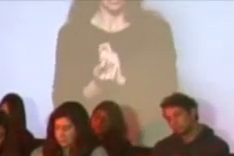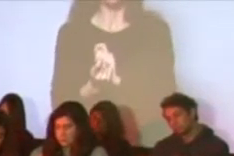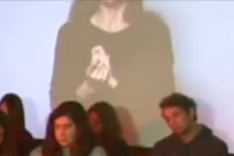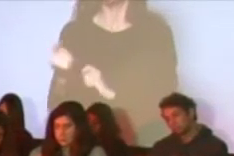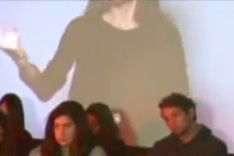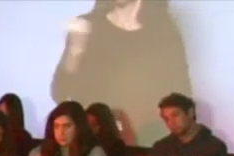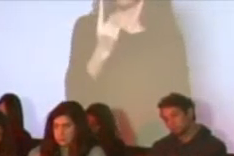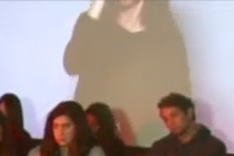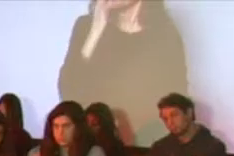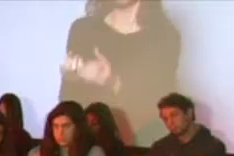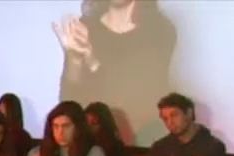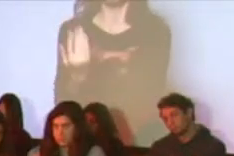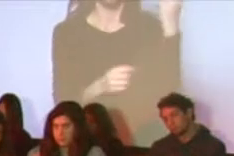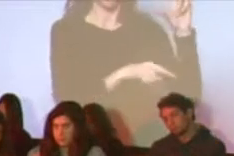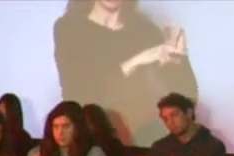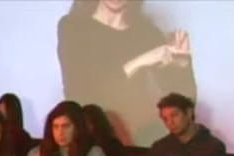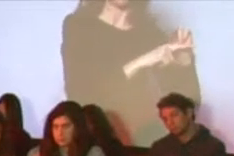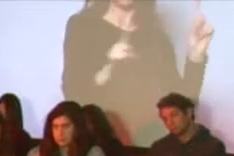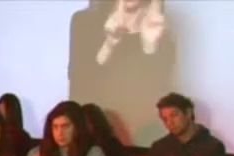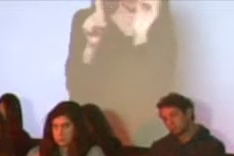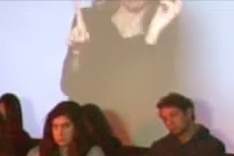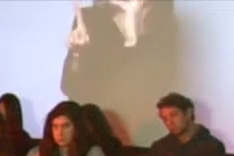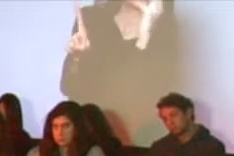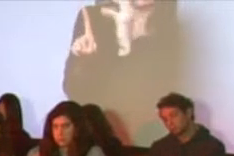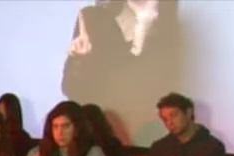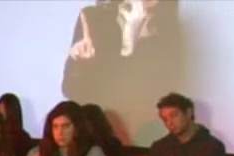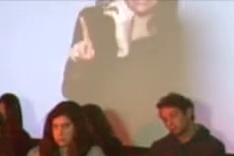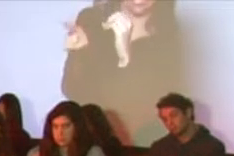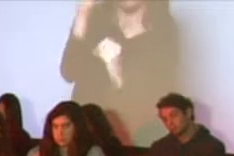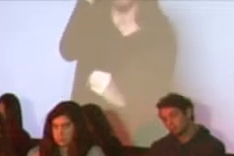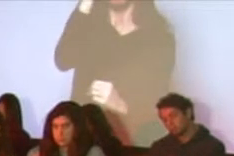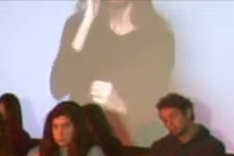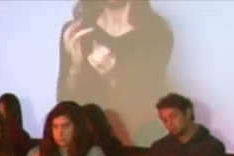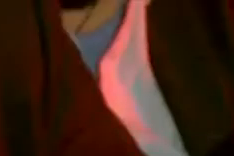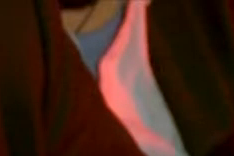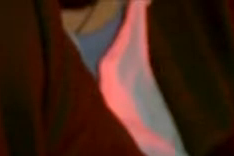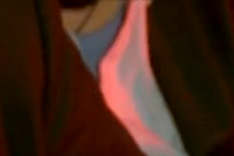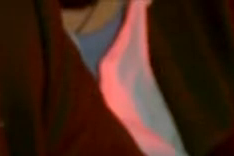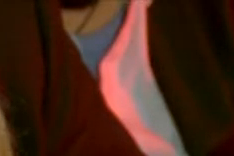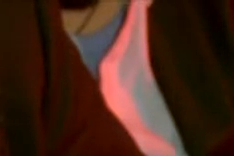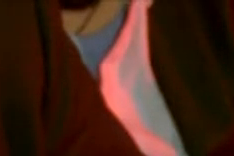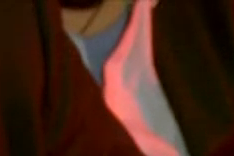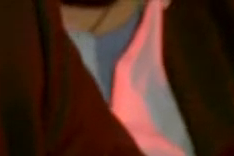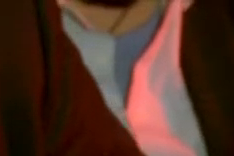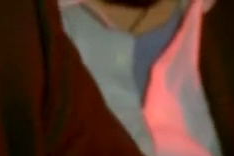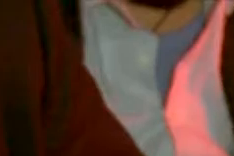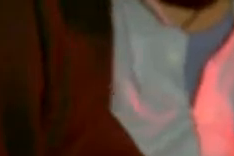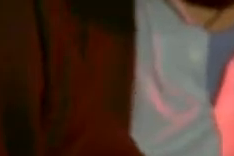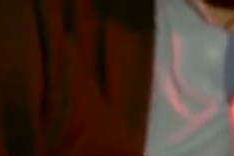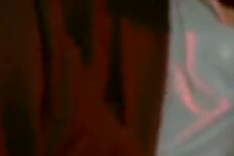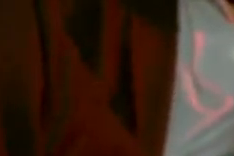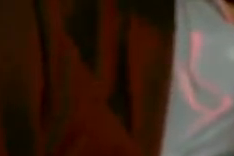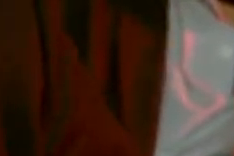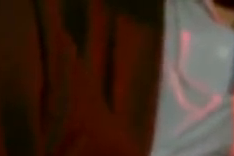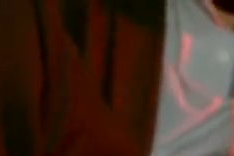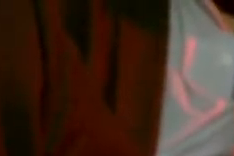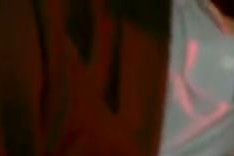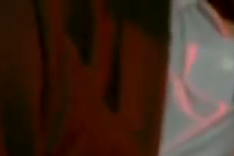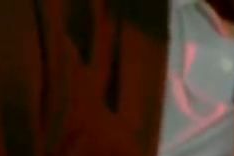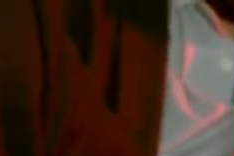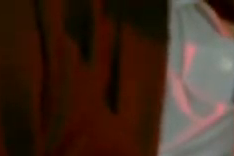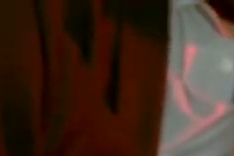nuevos y los antiguos le inculcaban a los a las personas nuevas el maltrato, los desnudaban,